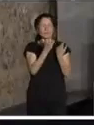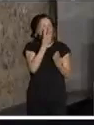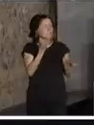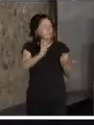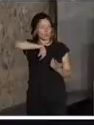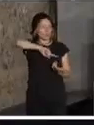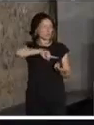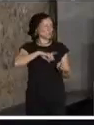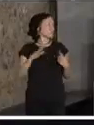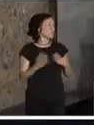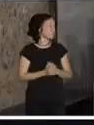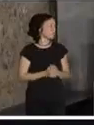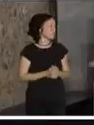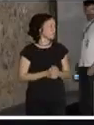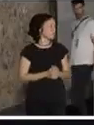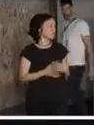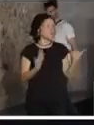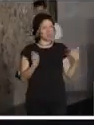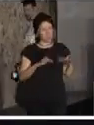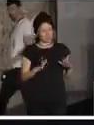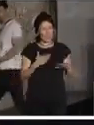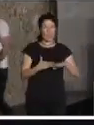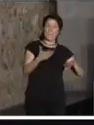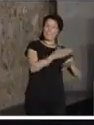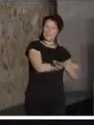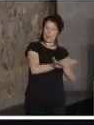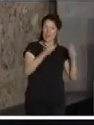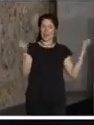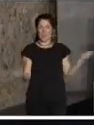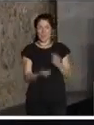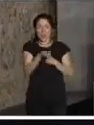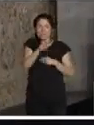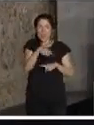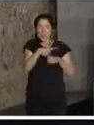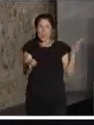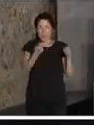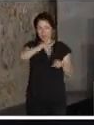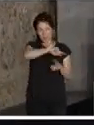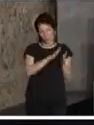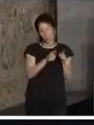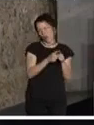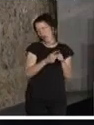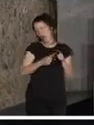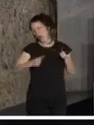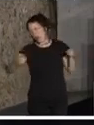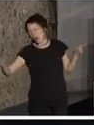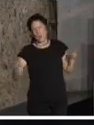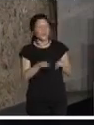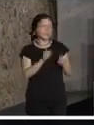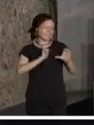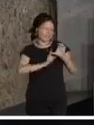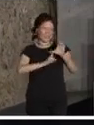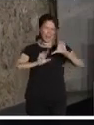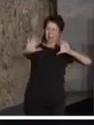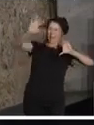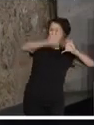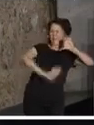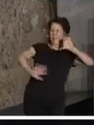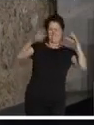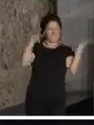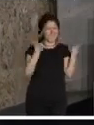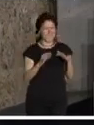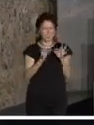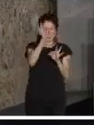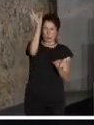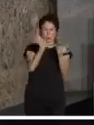Además nosotros para hemos tenido una precampaña de mes y medio o sea que para nosotros está haciendo larga larga como extremadura que es muy muy grande